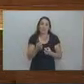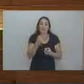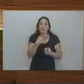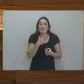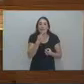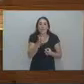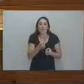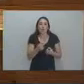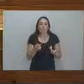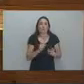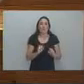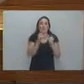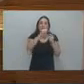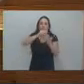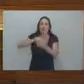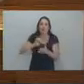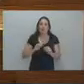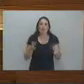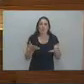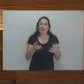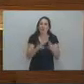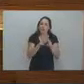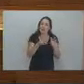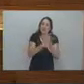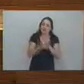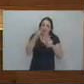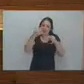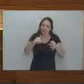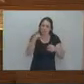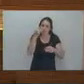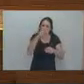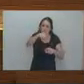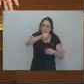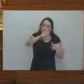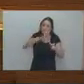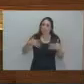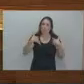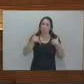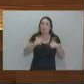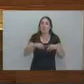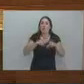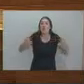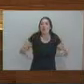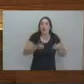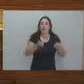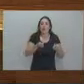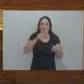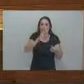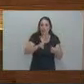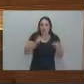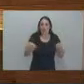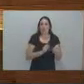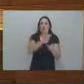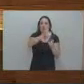emergencia social, es porque de verdad estoy pensando en el sufrimiento de la gente, no simplemente por hacer un anuncio que puede ser utilizado en campaña electoral y ahora pasar a la